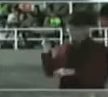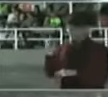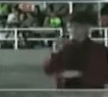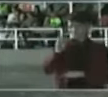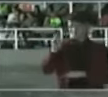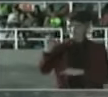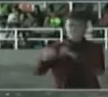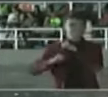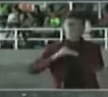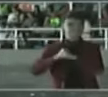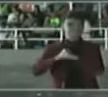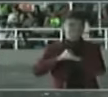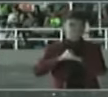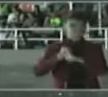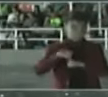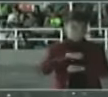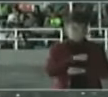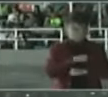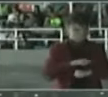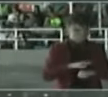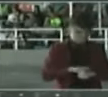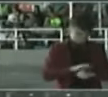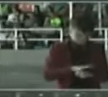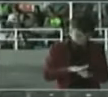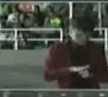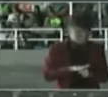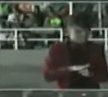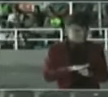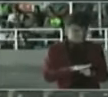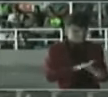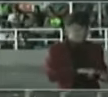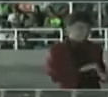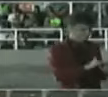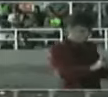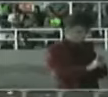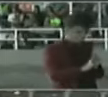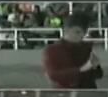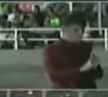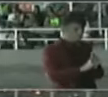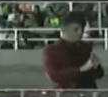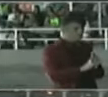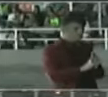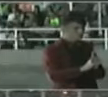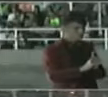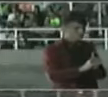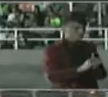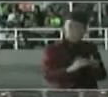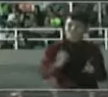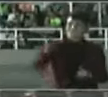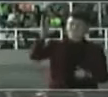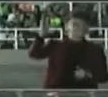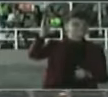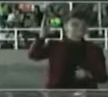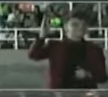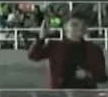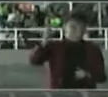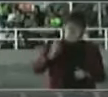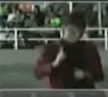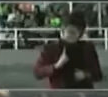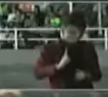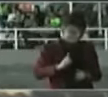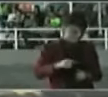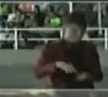vivido momentos posiblemente similares. Pero Dios ha tenido un hombre que allá